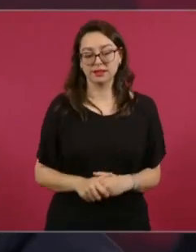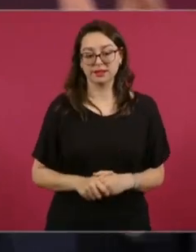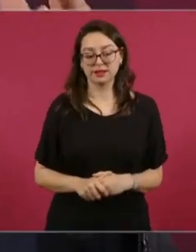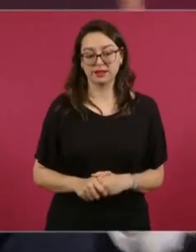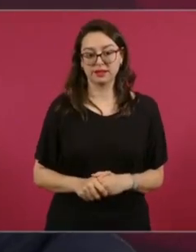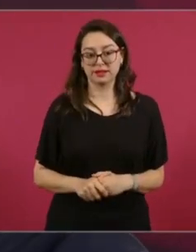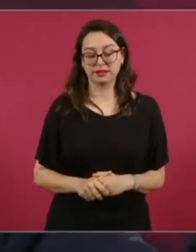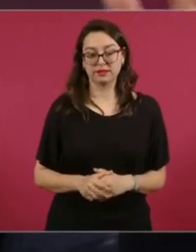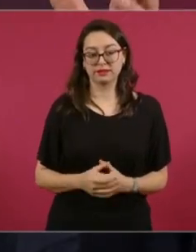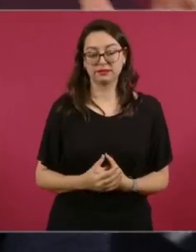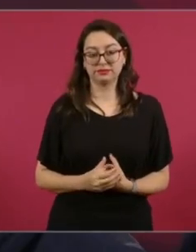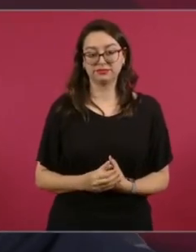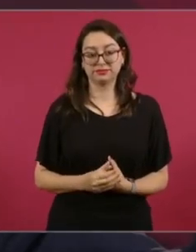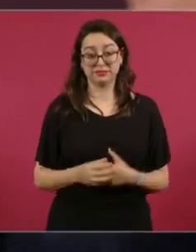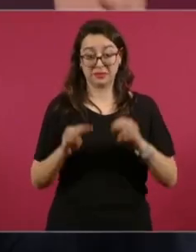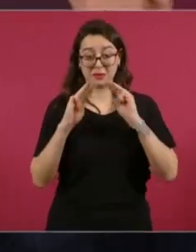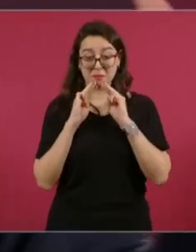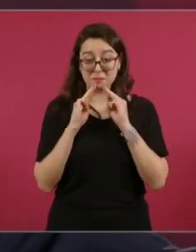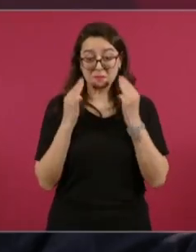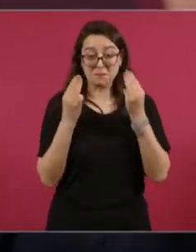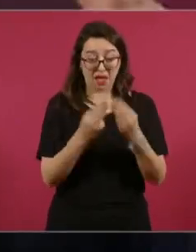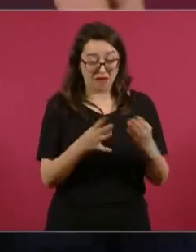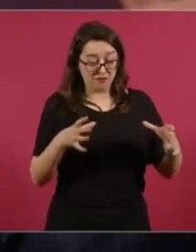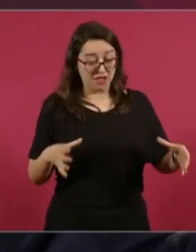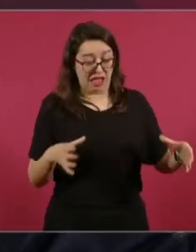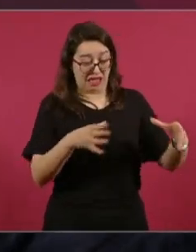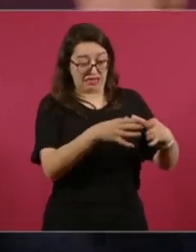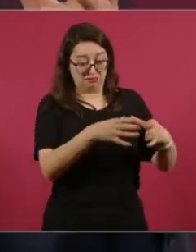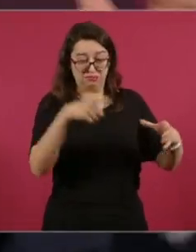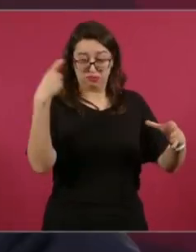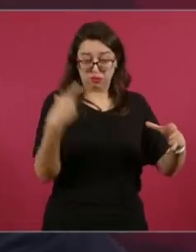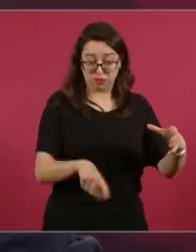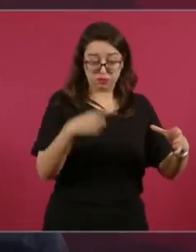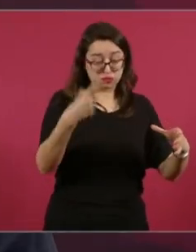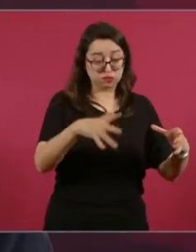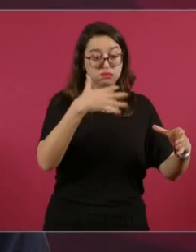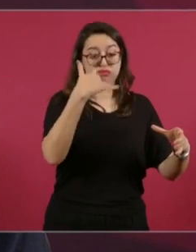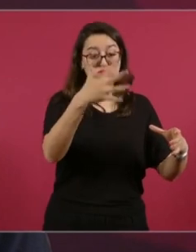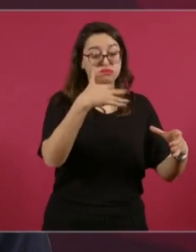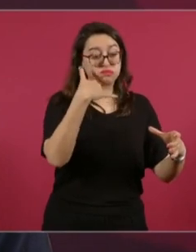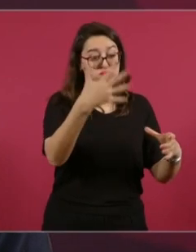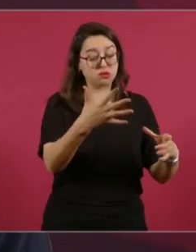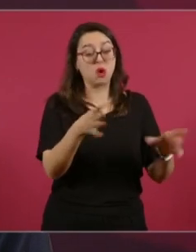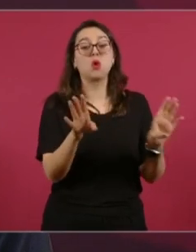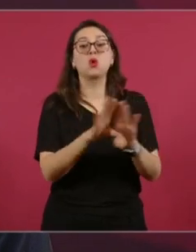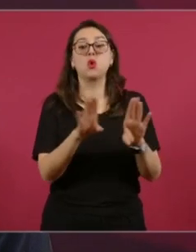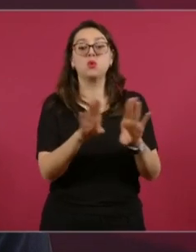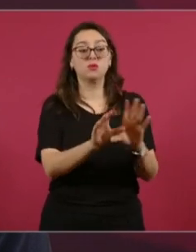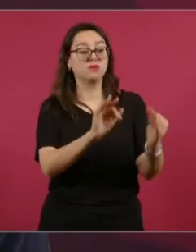a la mafia del poder, a la oligarquía, a los corruptos.